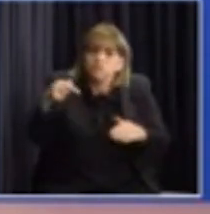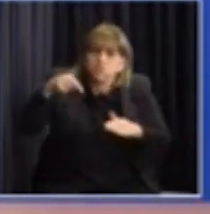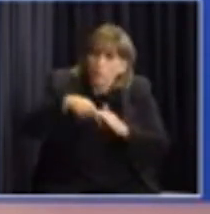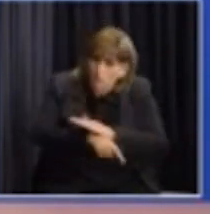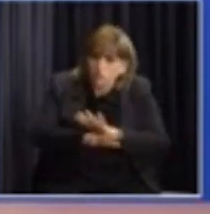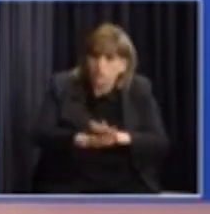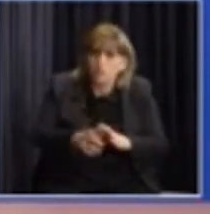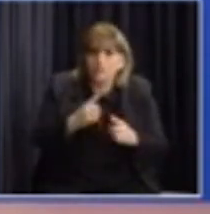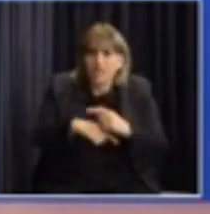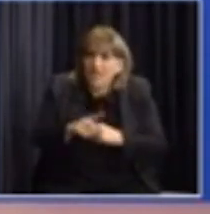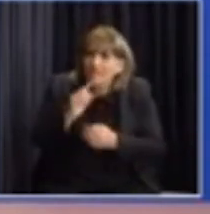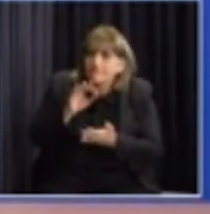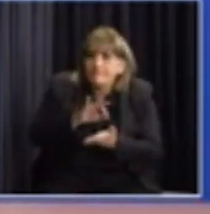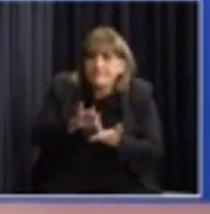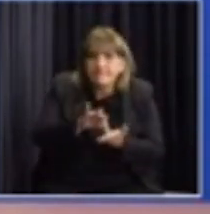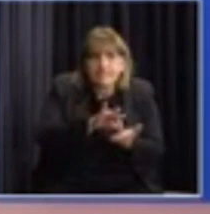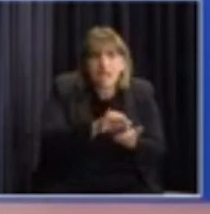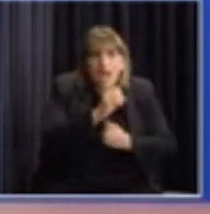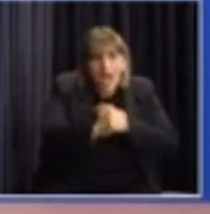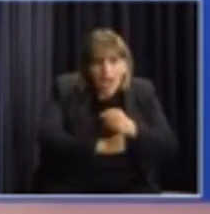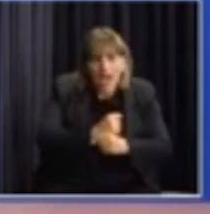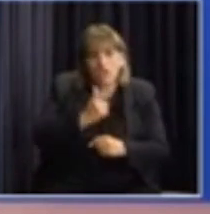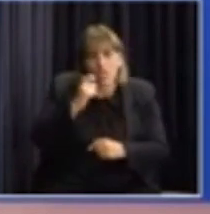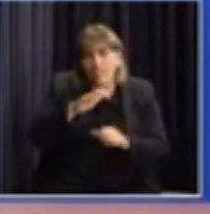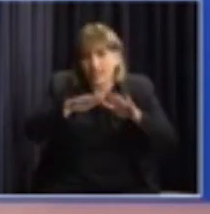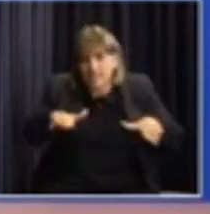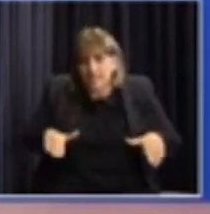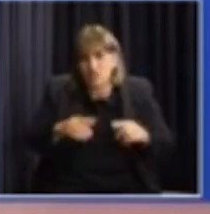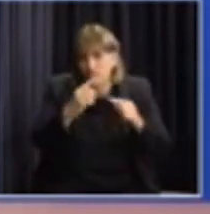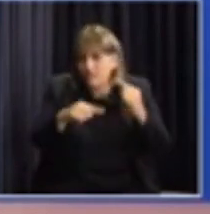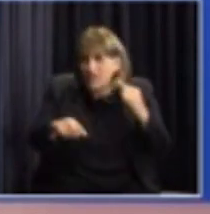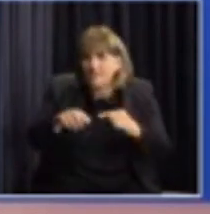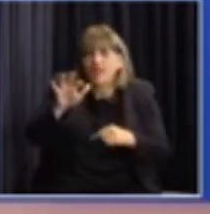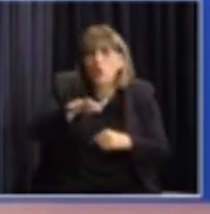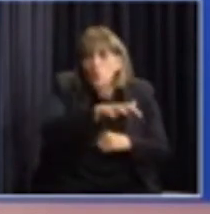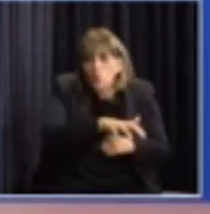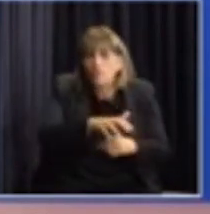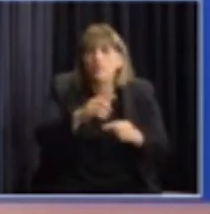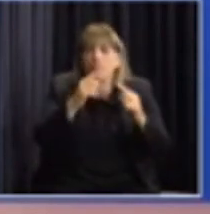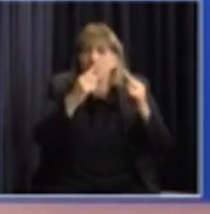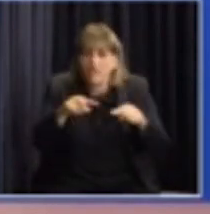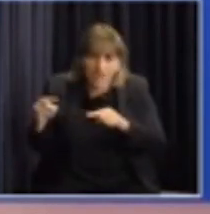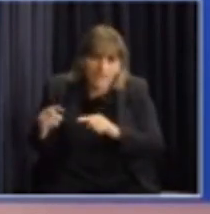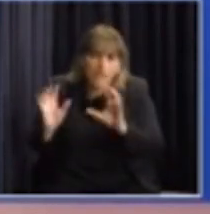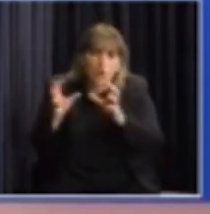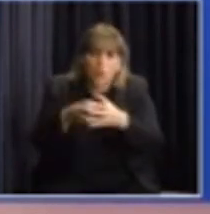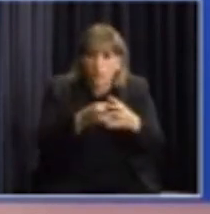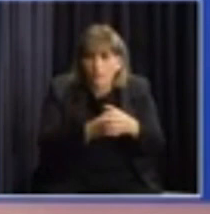subsistema cada año cada región geográfica tiene un justificativo